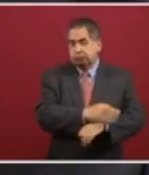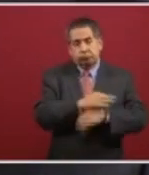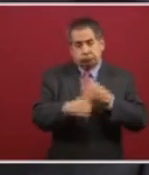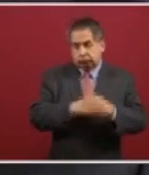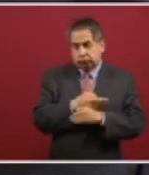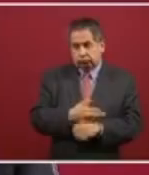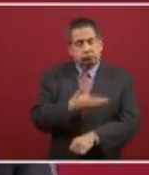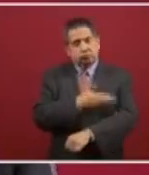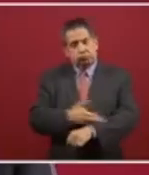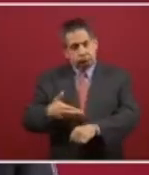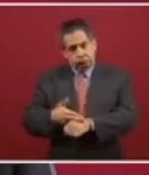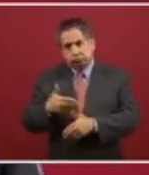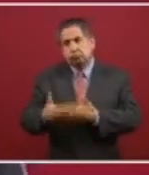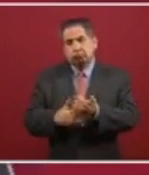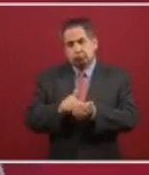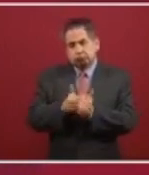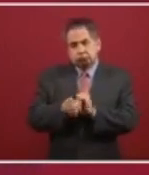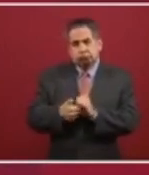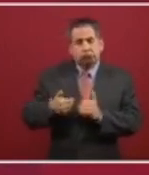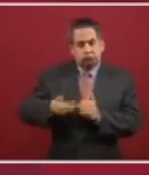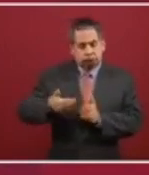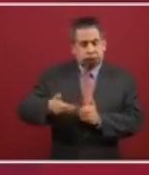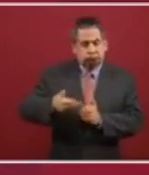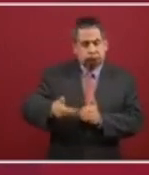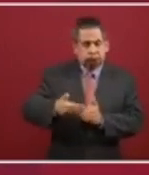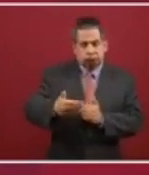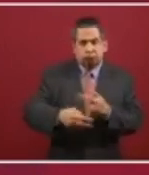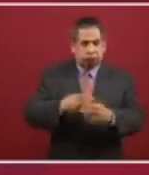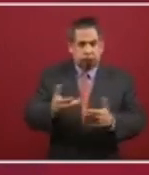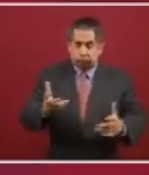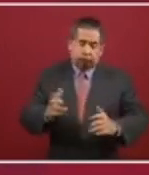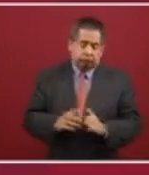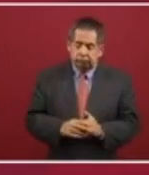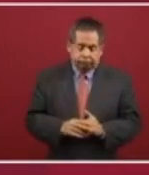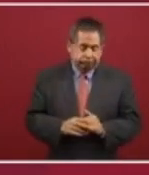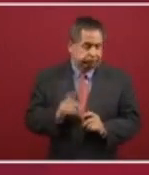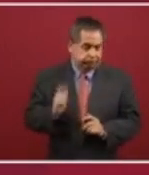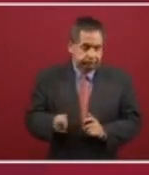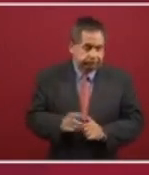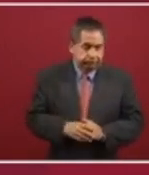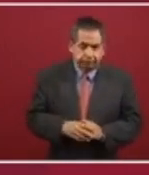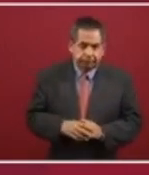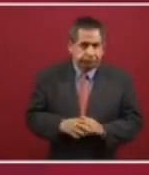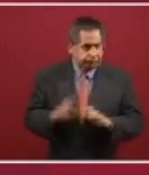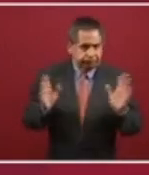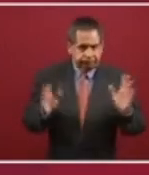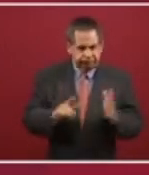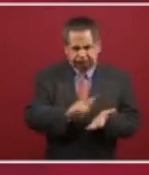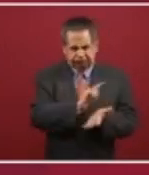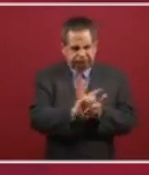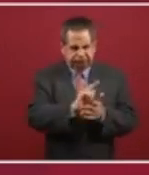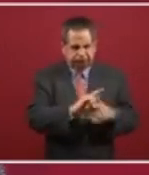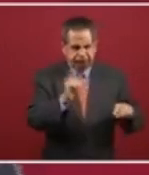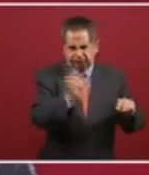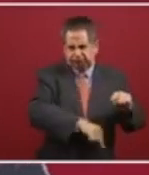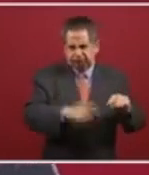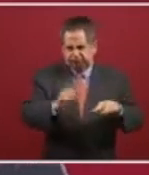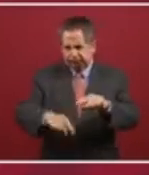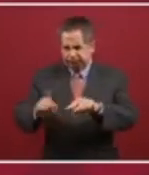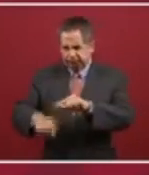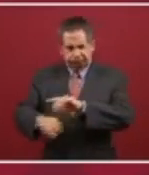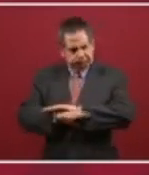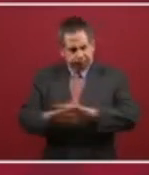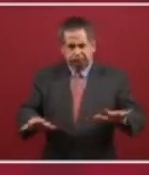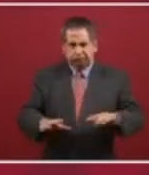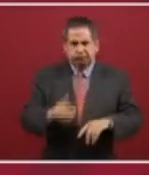que se está llevando a cabo. Vamos a limpiar